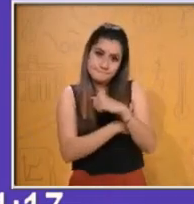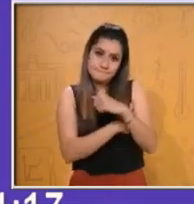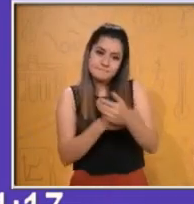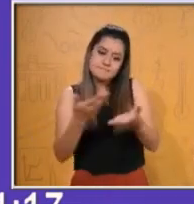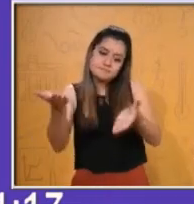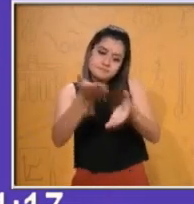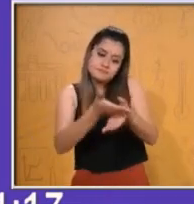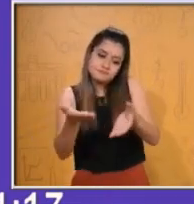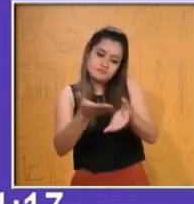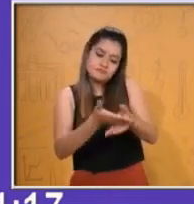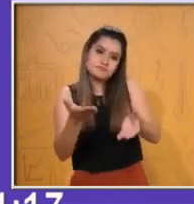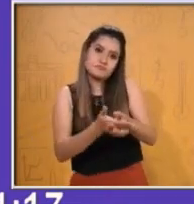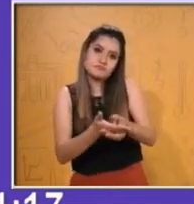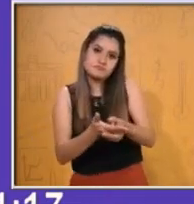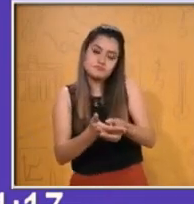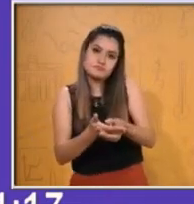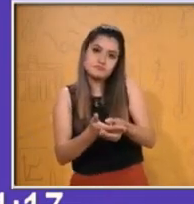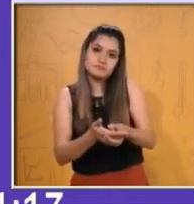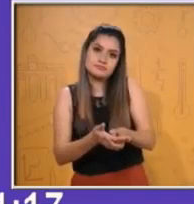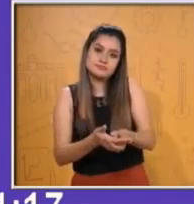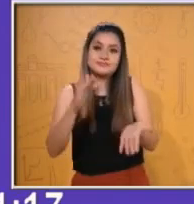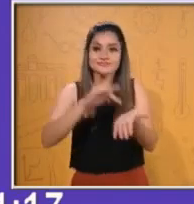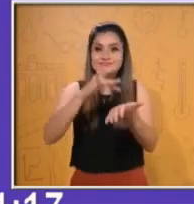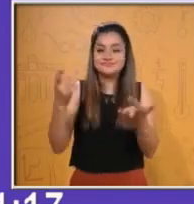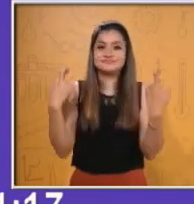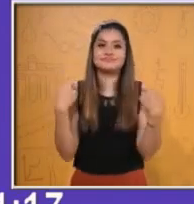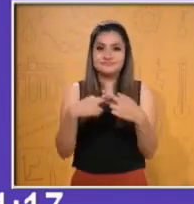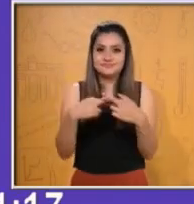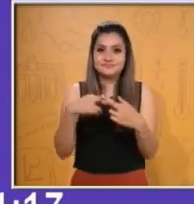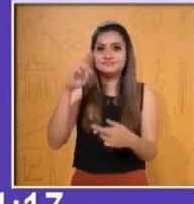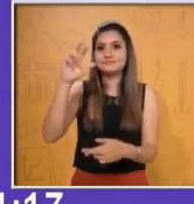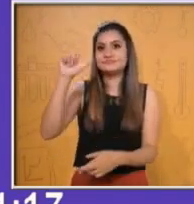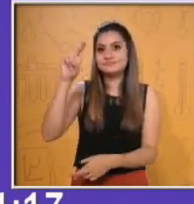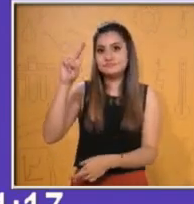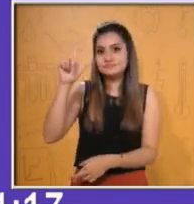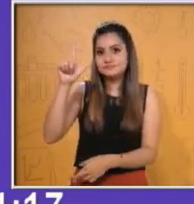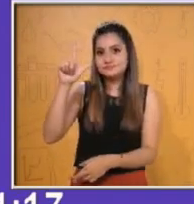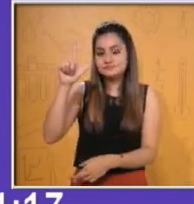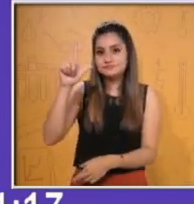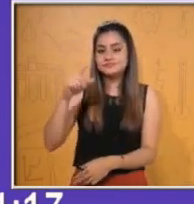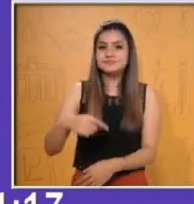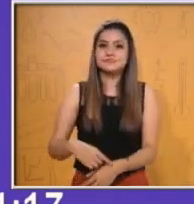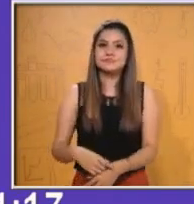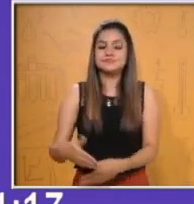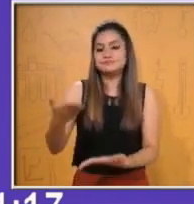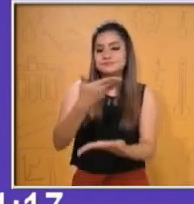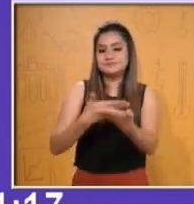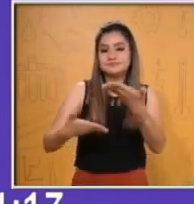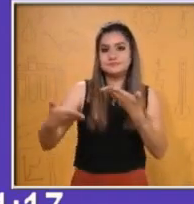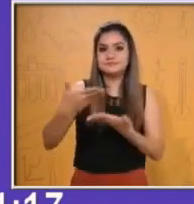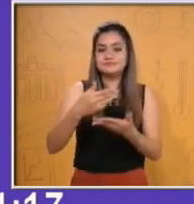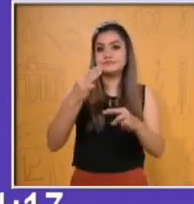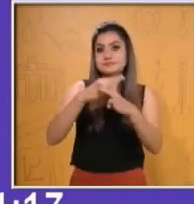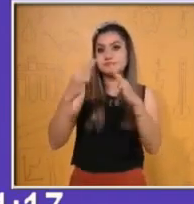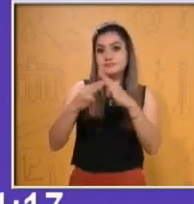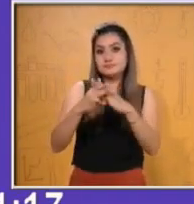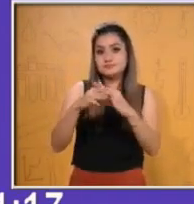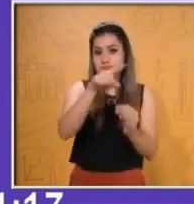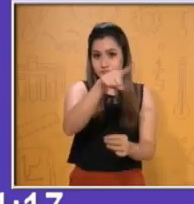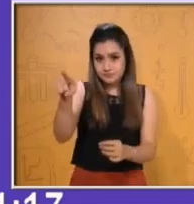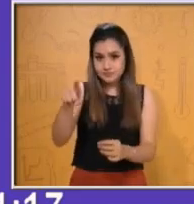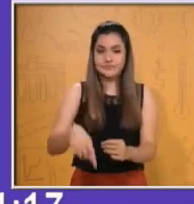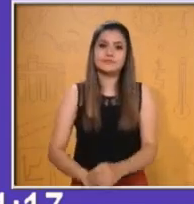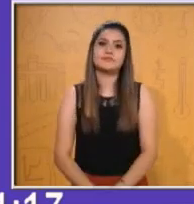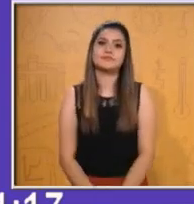las asignaturas. Muy bien, agradecemos la colaboración del maestro Raúl López, que nos hizo el favor de compartirnos este material para todos